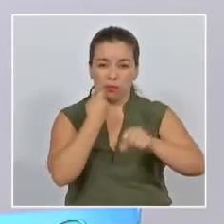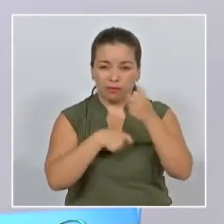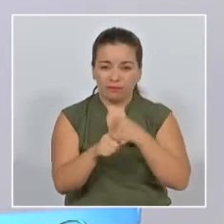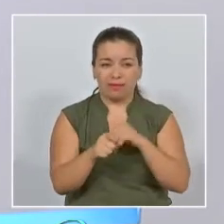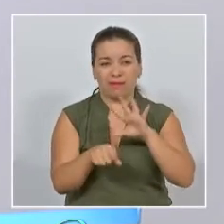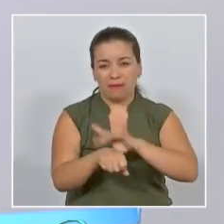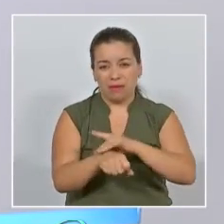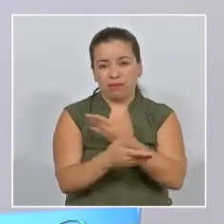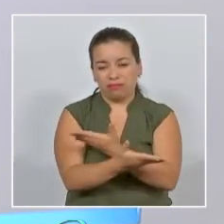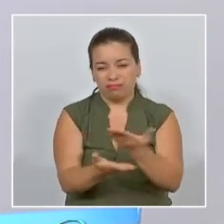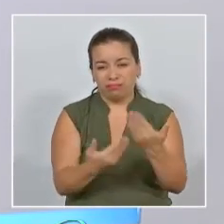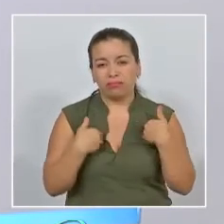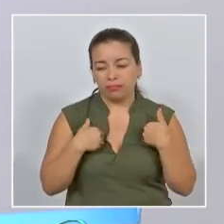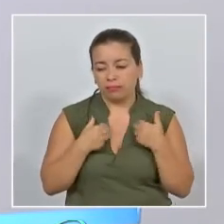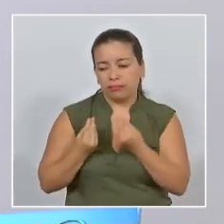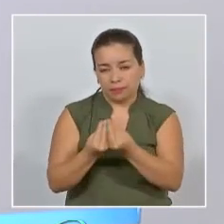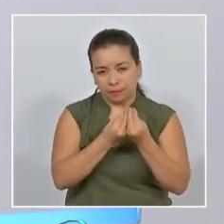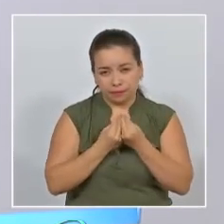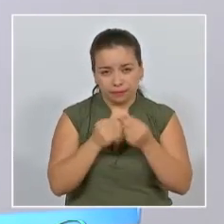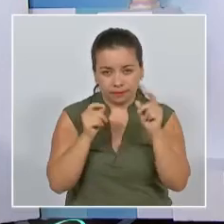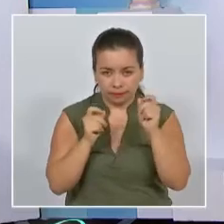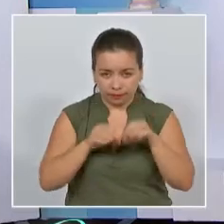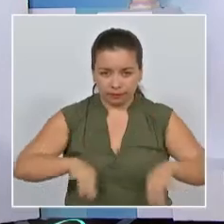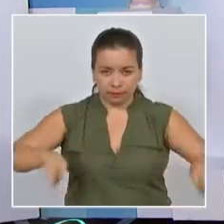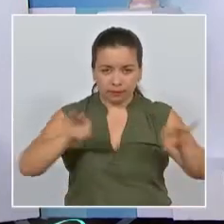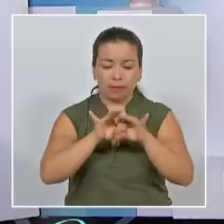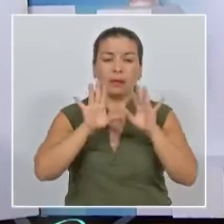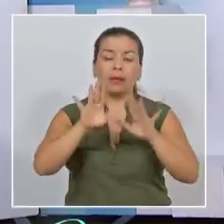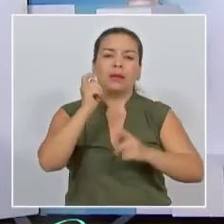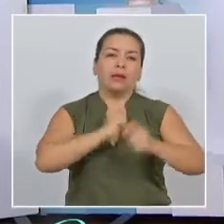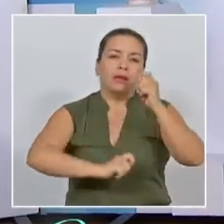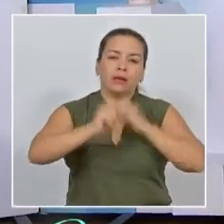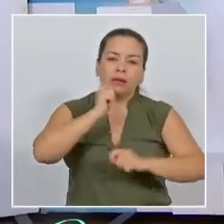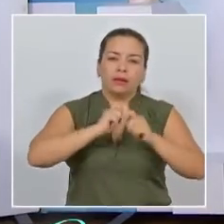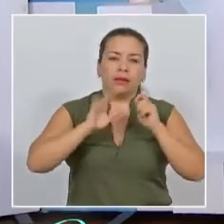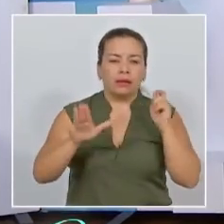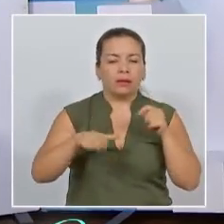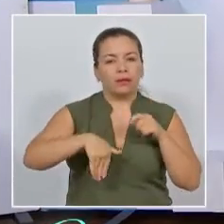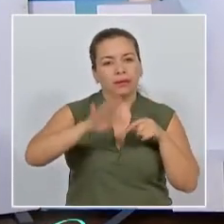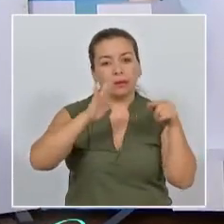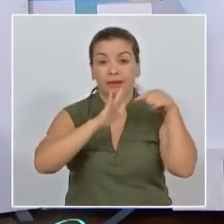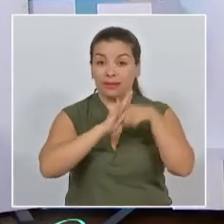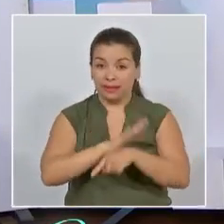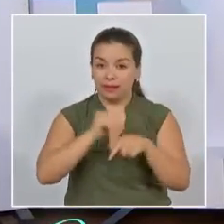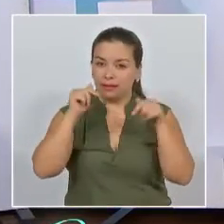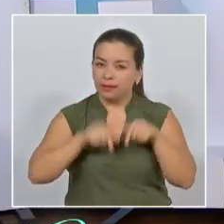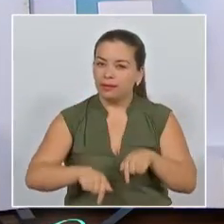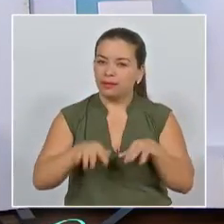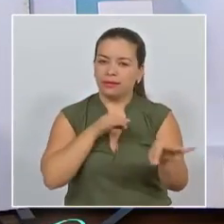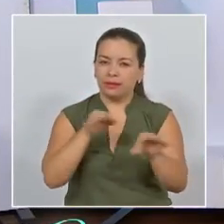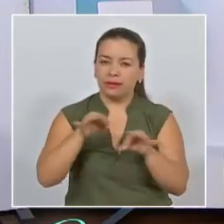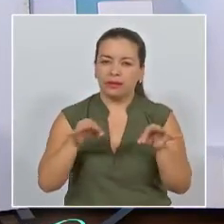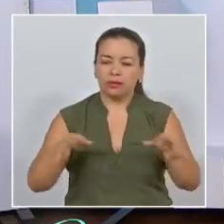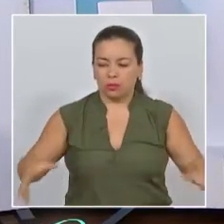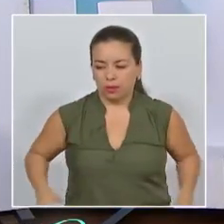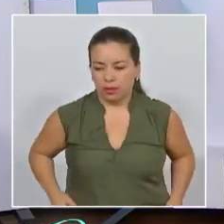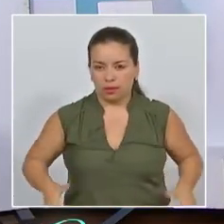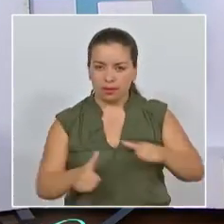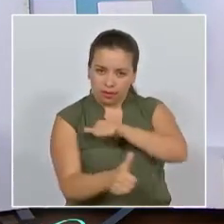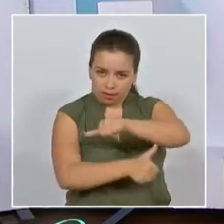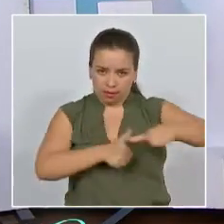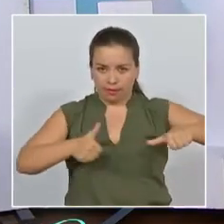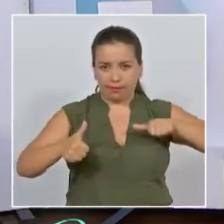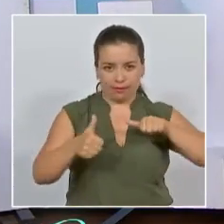están siguiendo a la mamá. Quisiera que después de estos comerciales profundizáramos un poco más y habláramos sobre el trasplante de cadera,